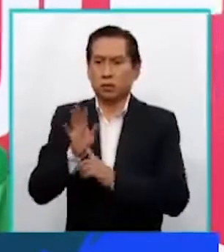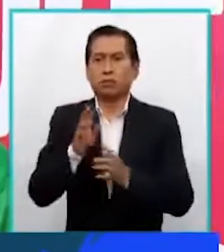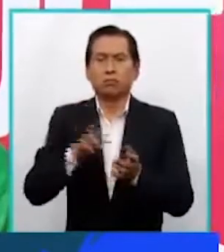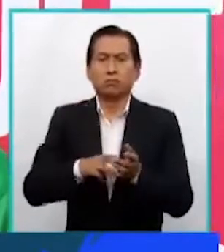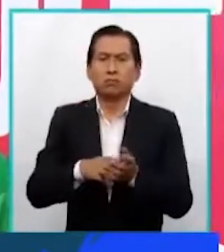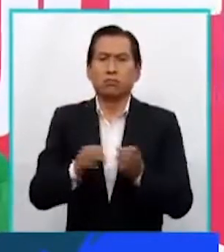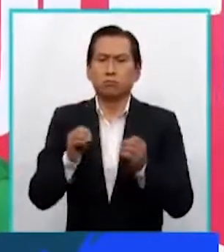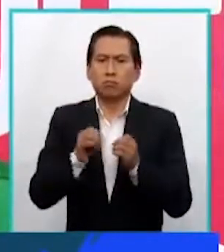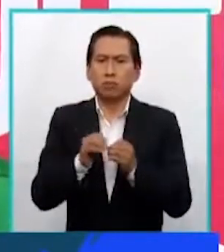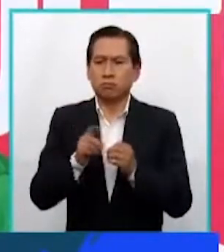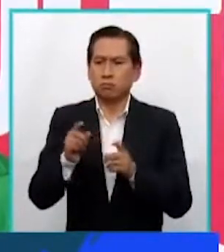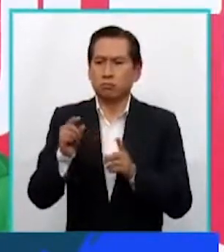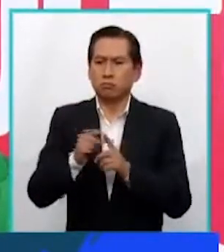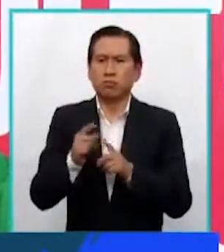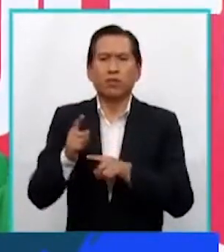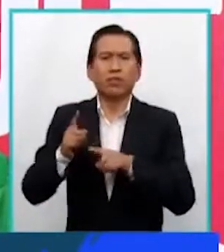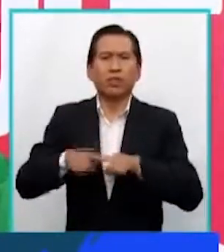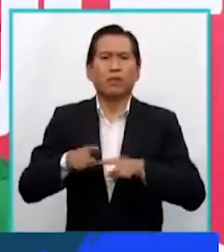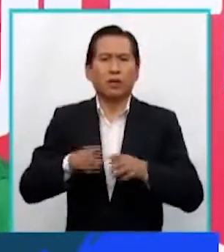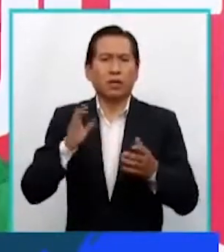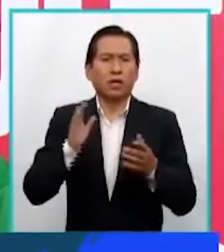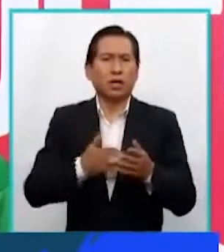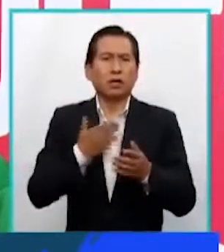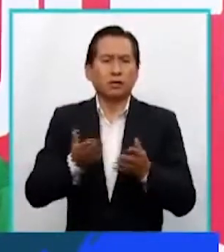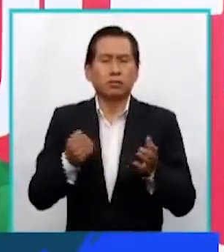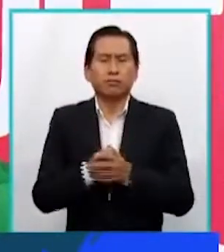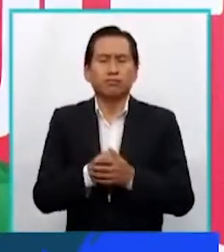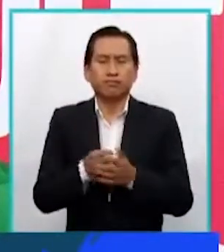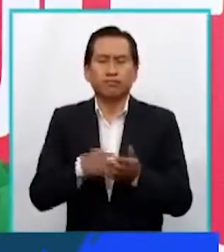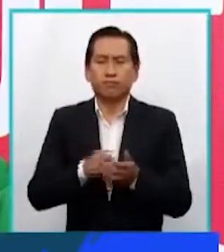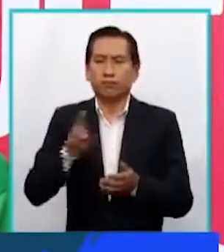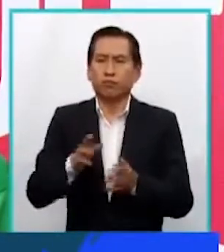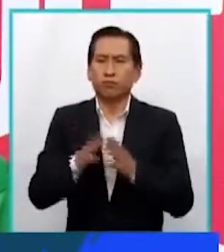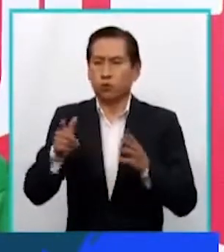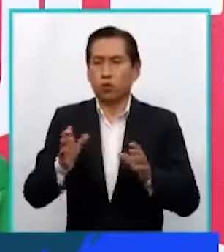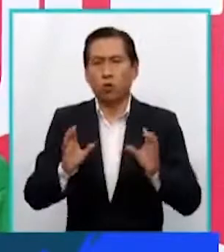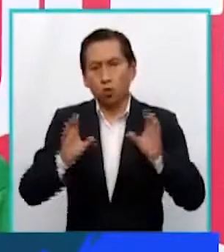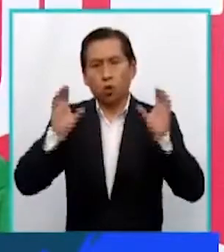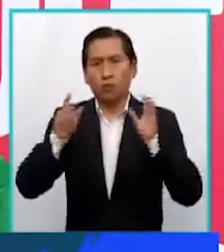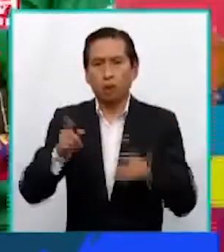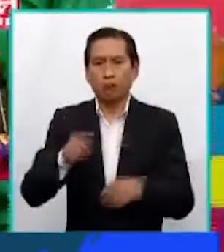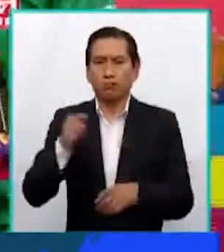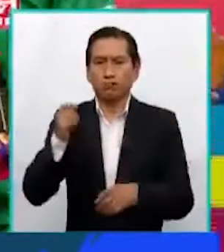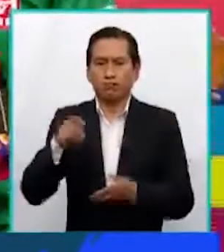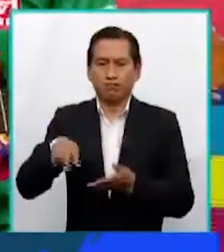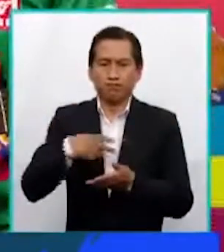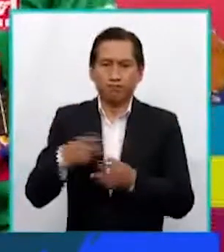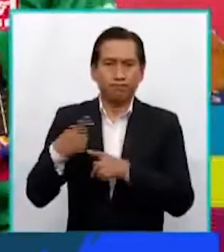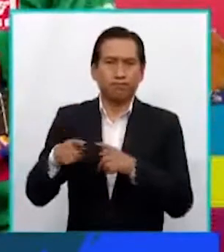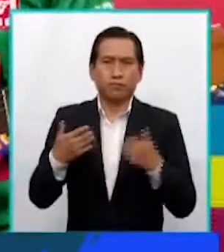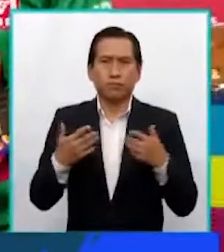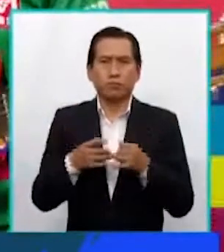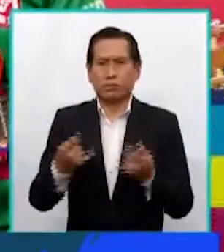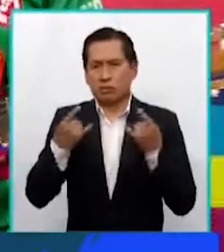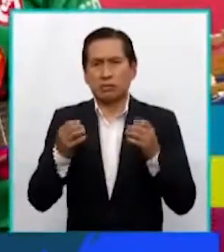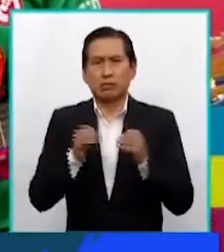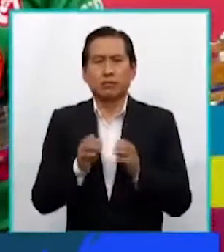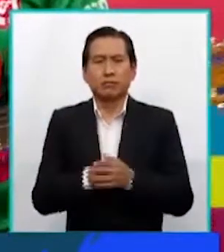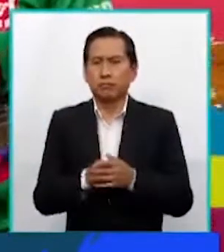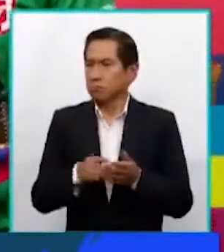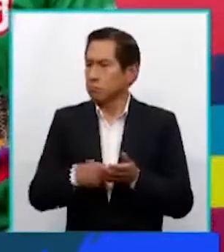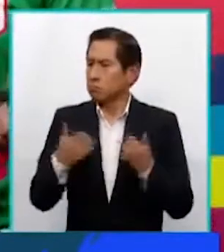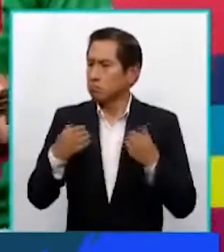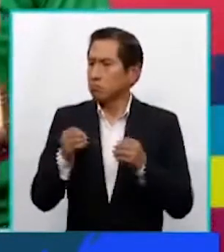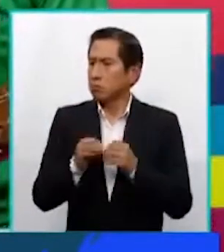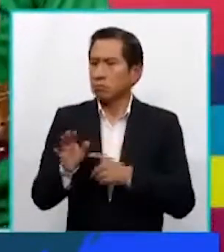un poquito más metafórico, depende de la canción. Nos gusta utilizar mucho la cumbia, el huayno, pero también somos rockeros, ¿no? Es el género que de